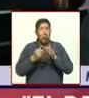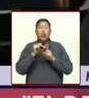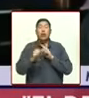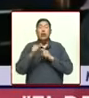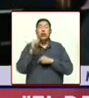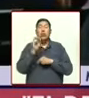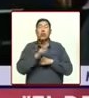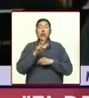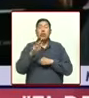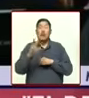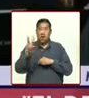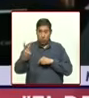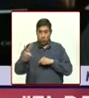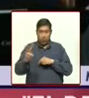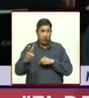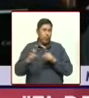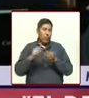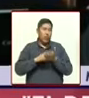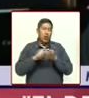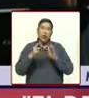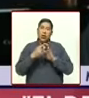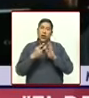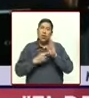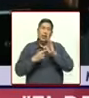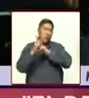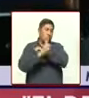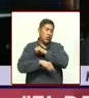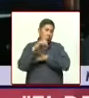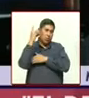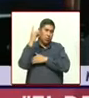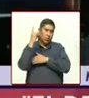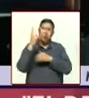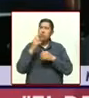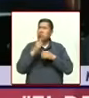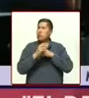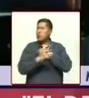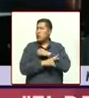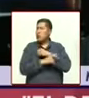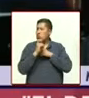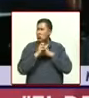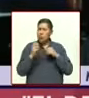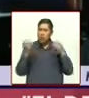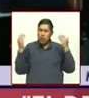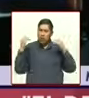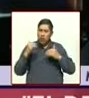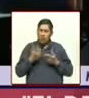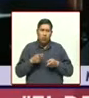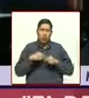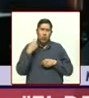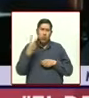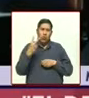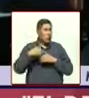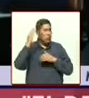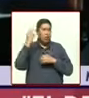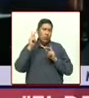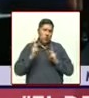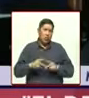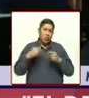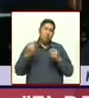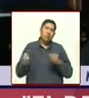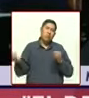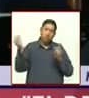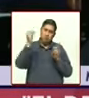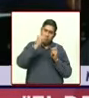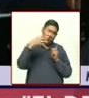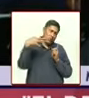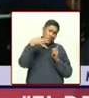artículo 332 del Código Penal señala que el robo agravado se perpetra cuando 2 o más personas